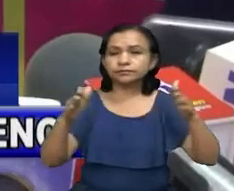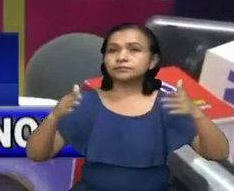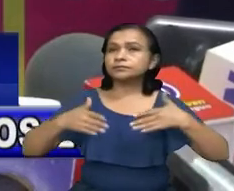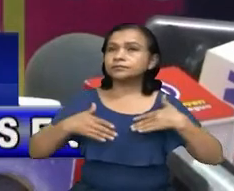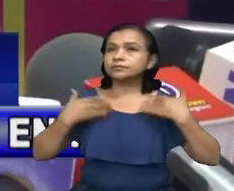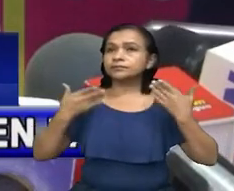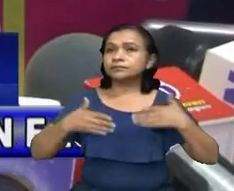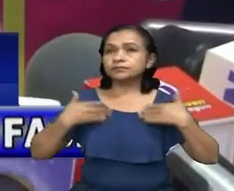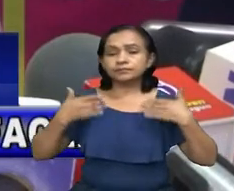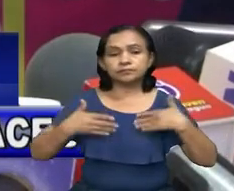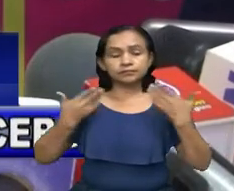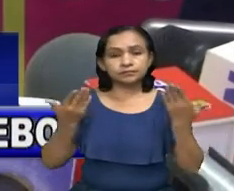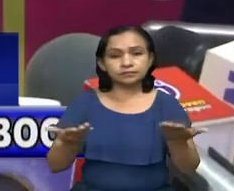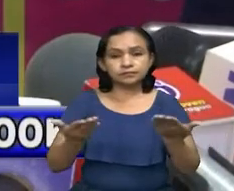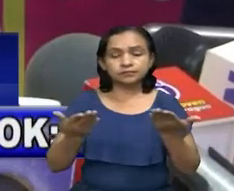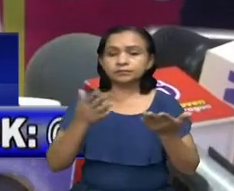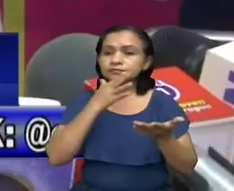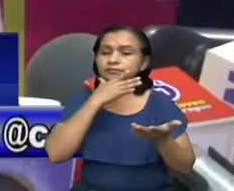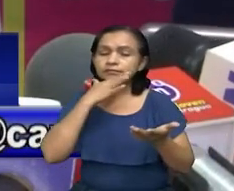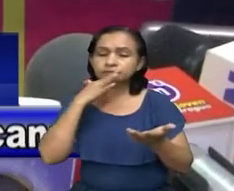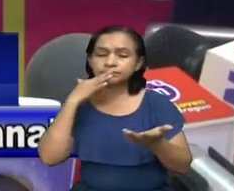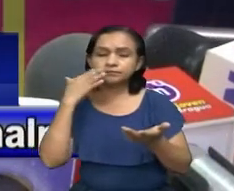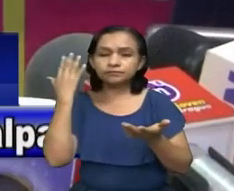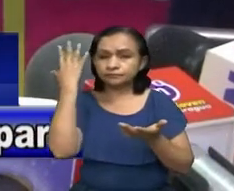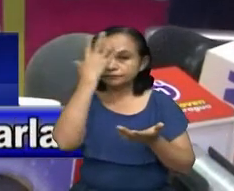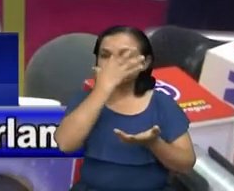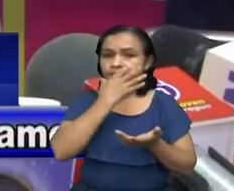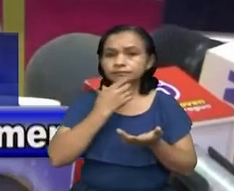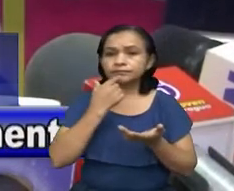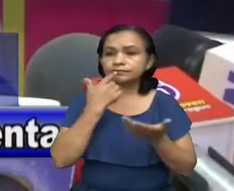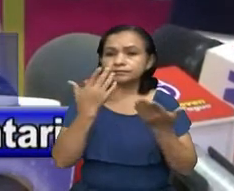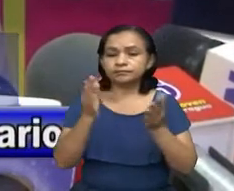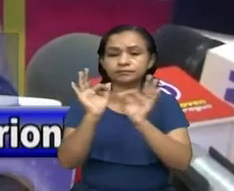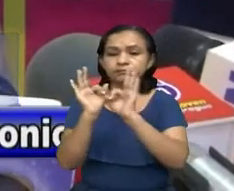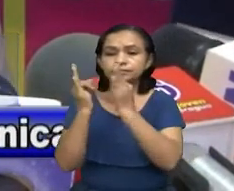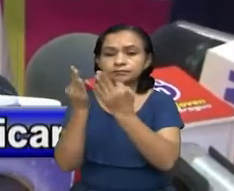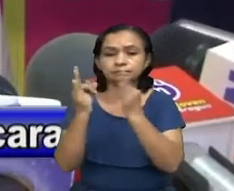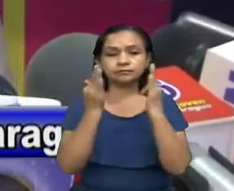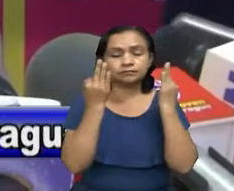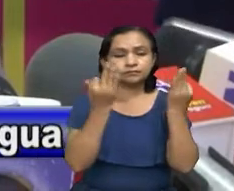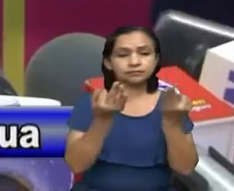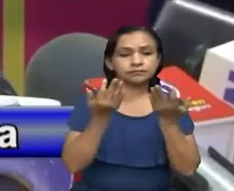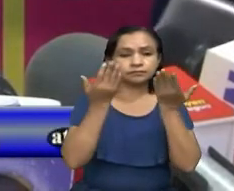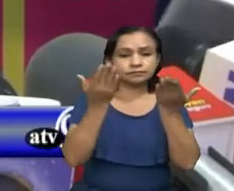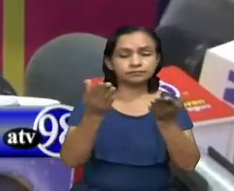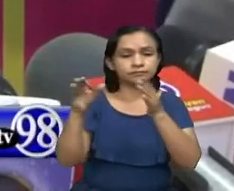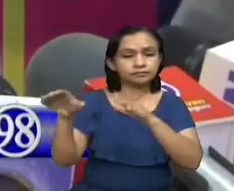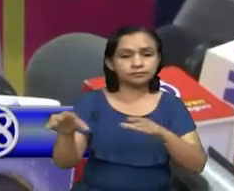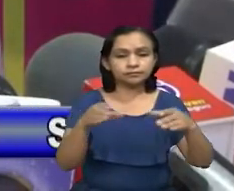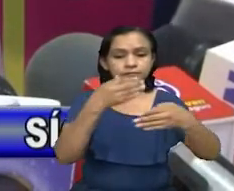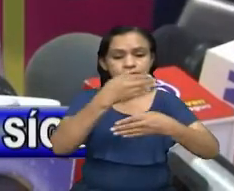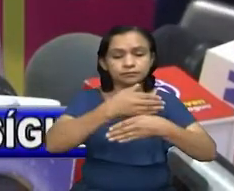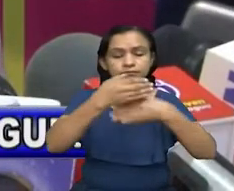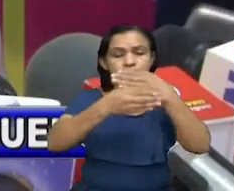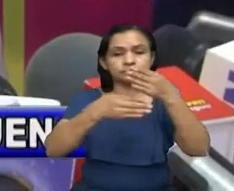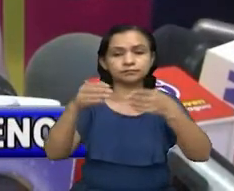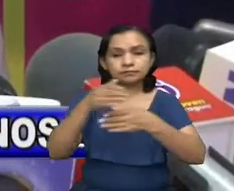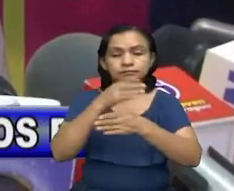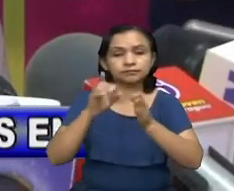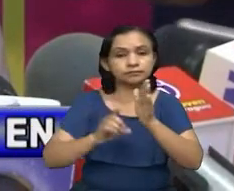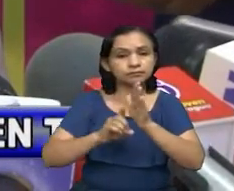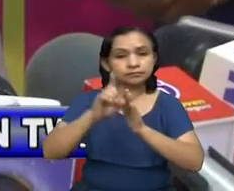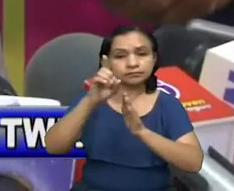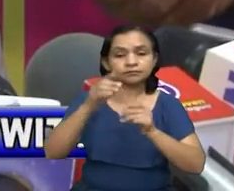alegría, muy coloridos, ¿verdad?, para que las familias reciban estas obras de avance en cada territorio. En